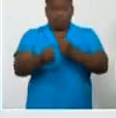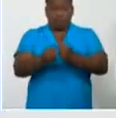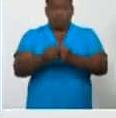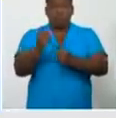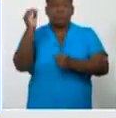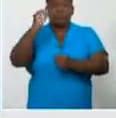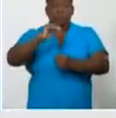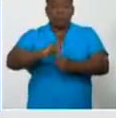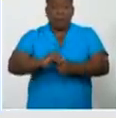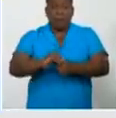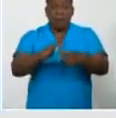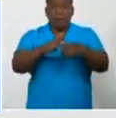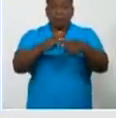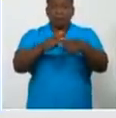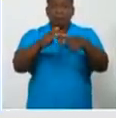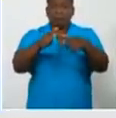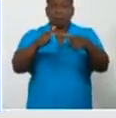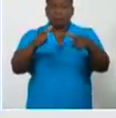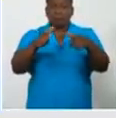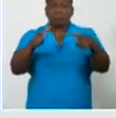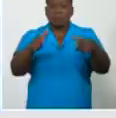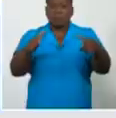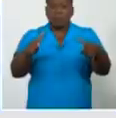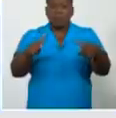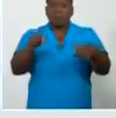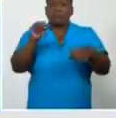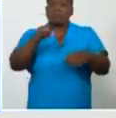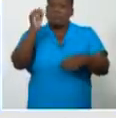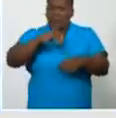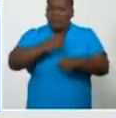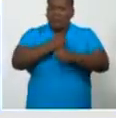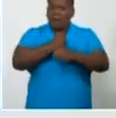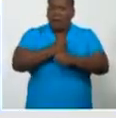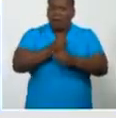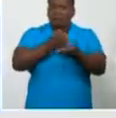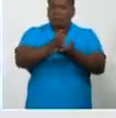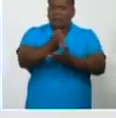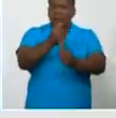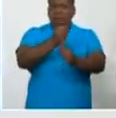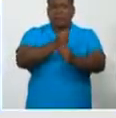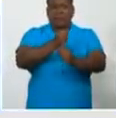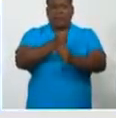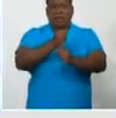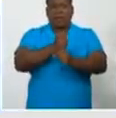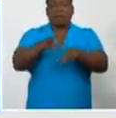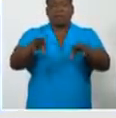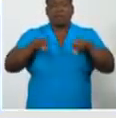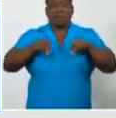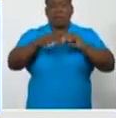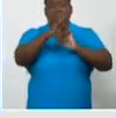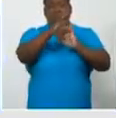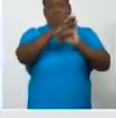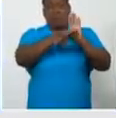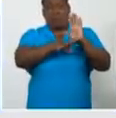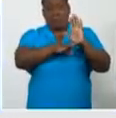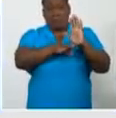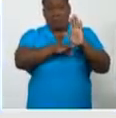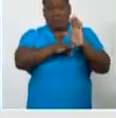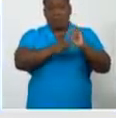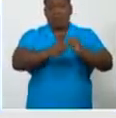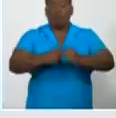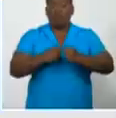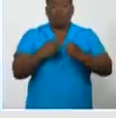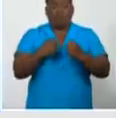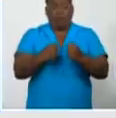estos incrementos los ponen en alerta y los hacen que adopten medidas más intensas para que